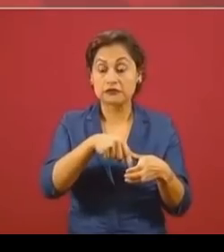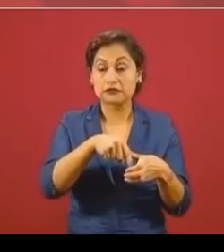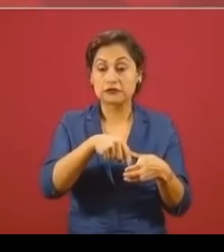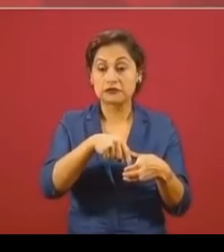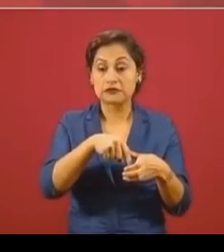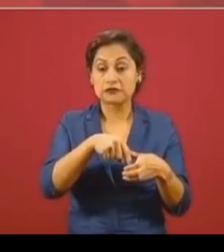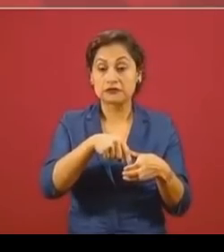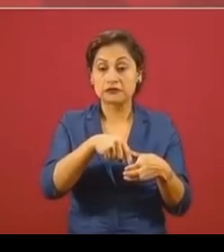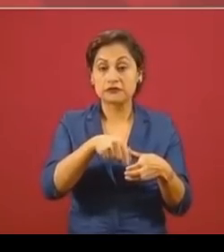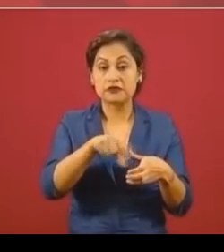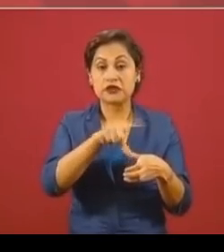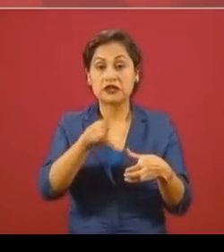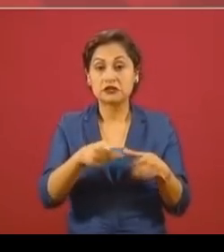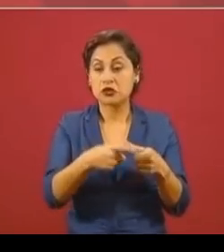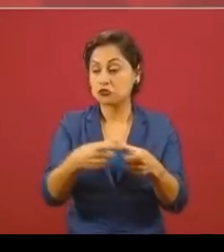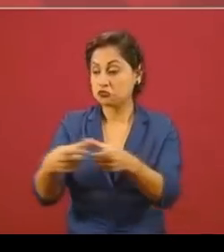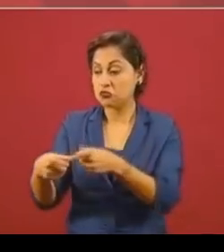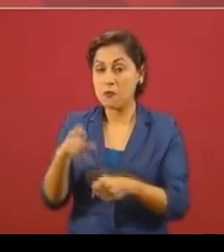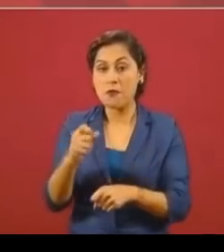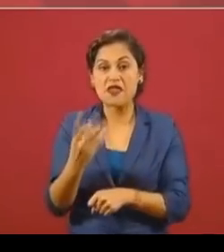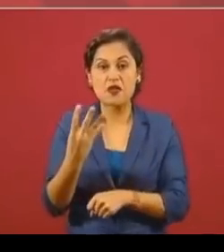24 en un sexenio.